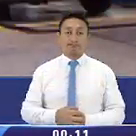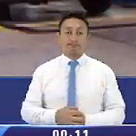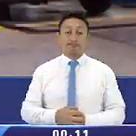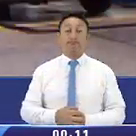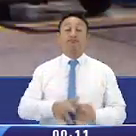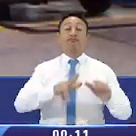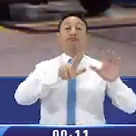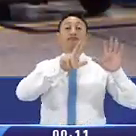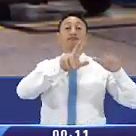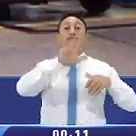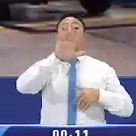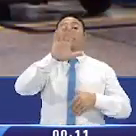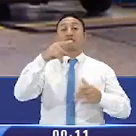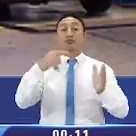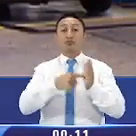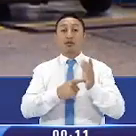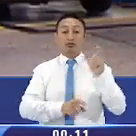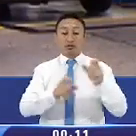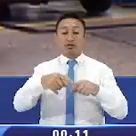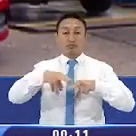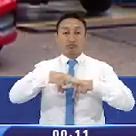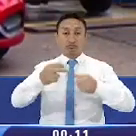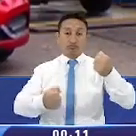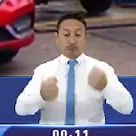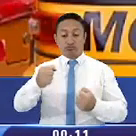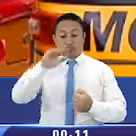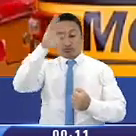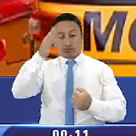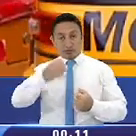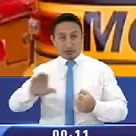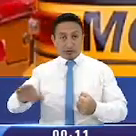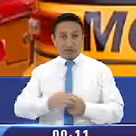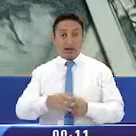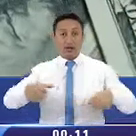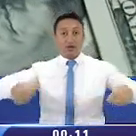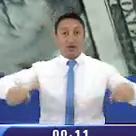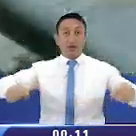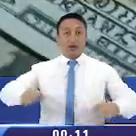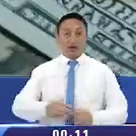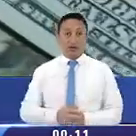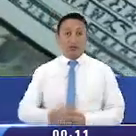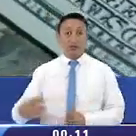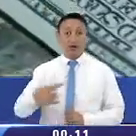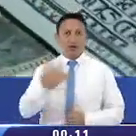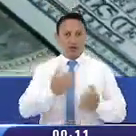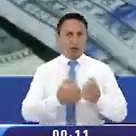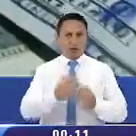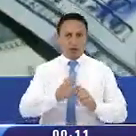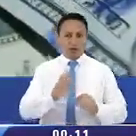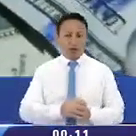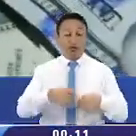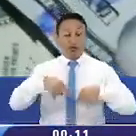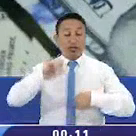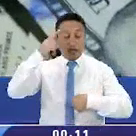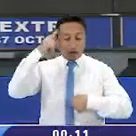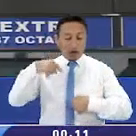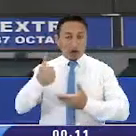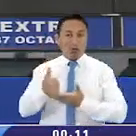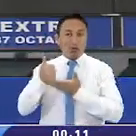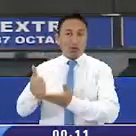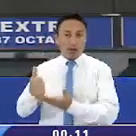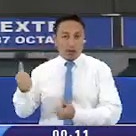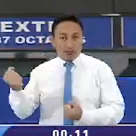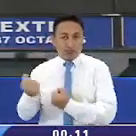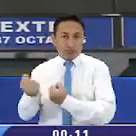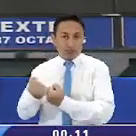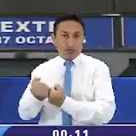85,000 usuarios de taxis camiones camionetas de alquiler y triis motos no serán afectados gracias a una compensación para evitar